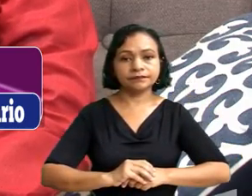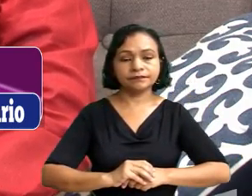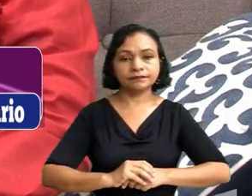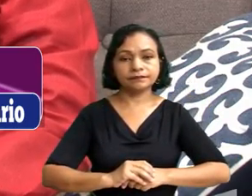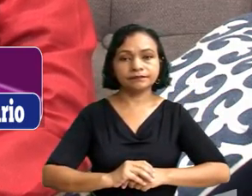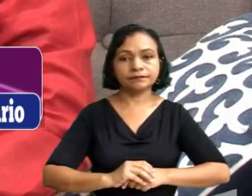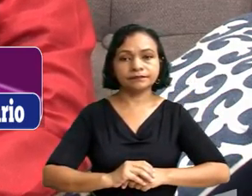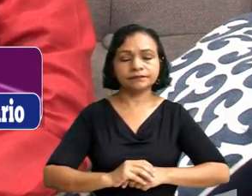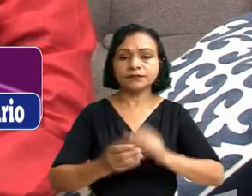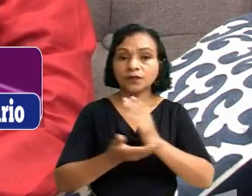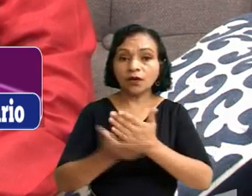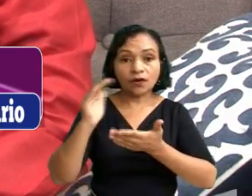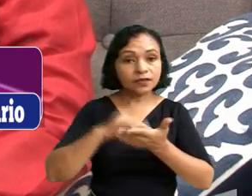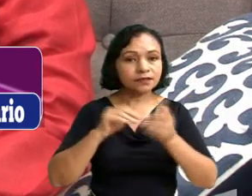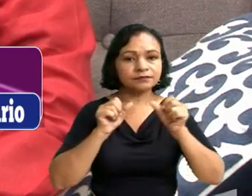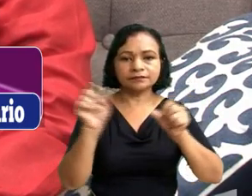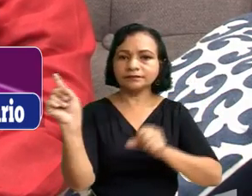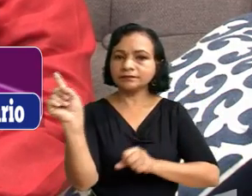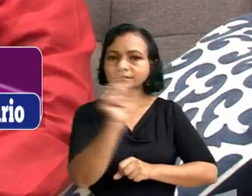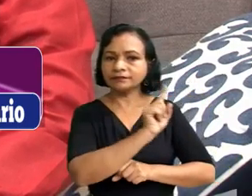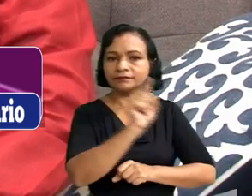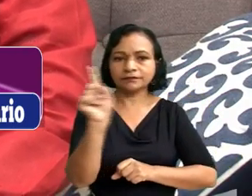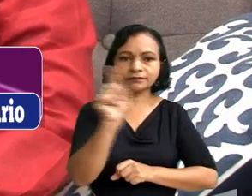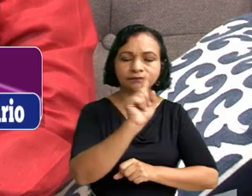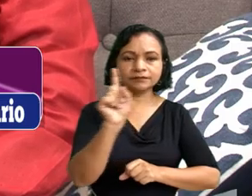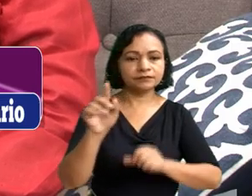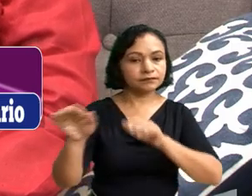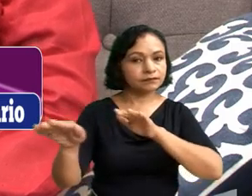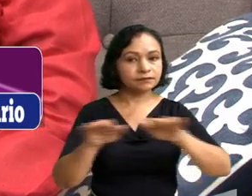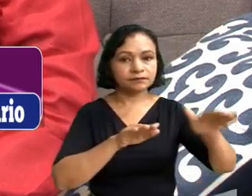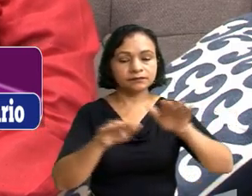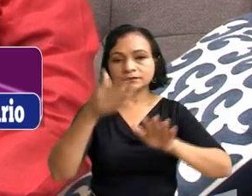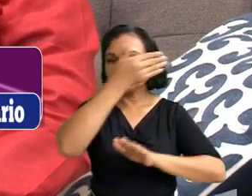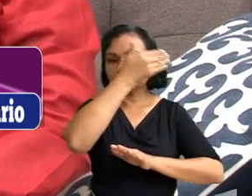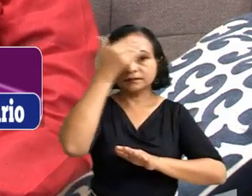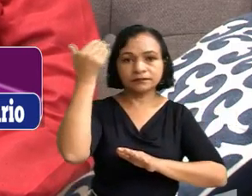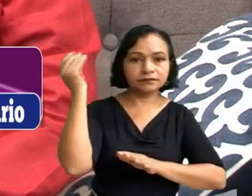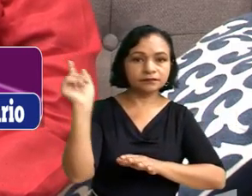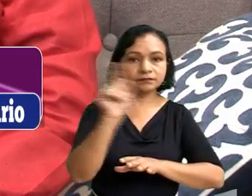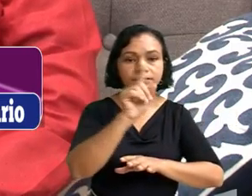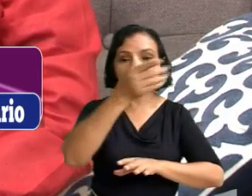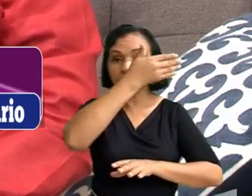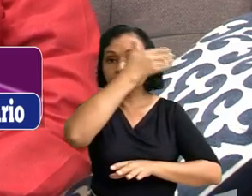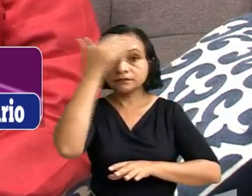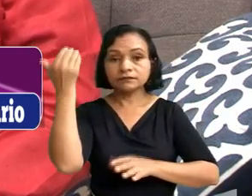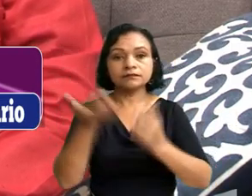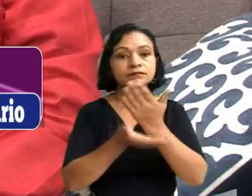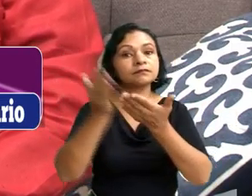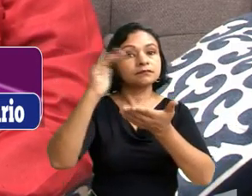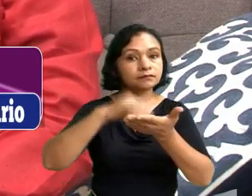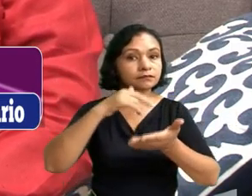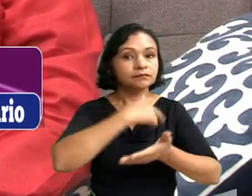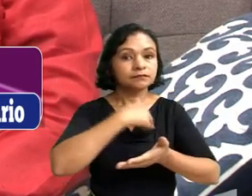sin repetición no podemos olvidar porque quien olvida repeat